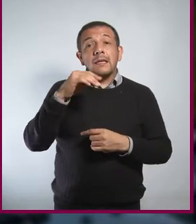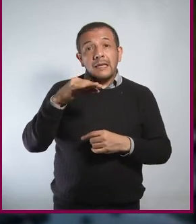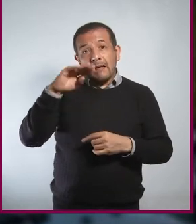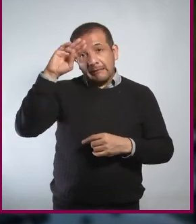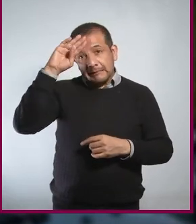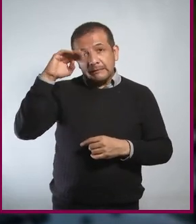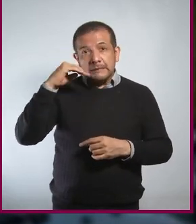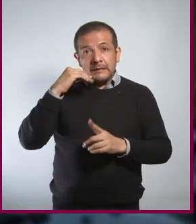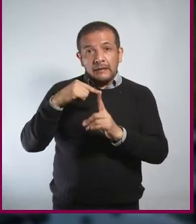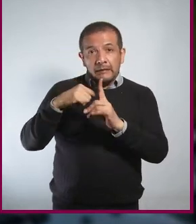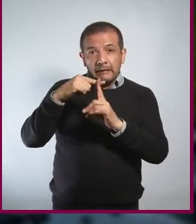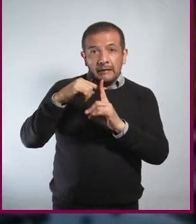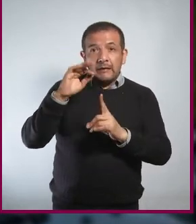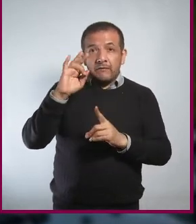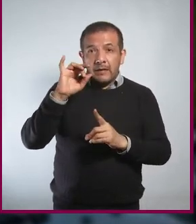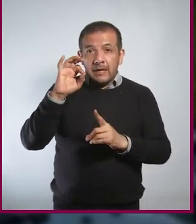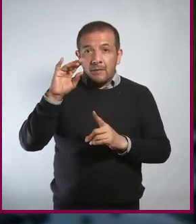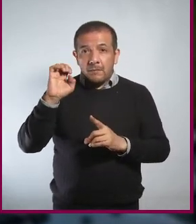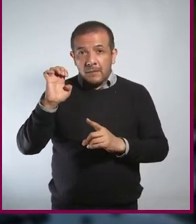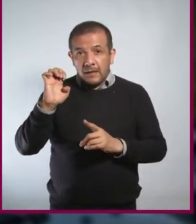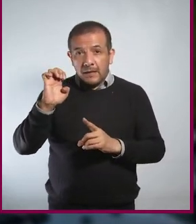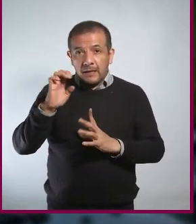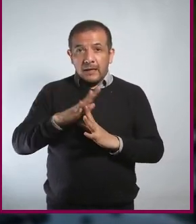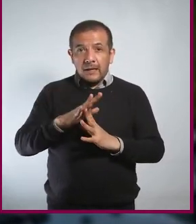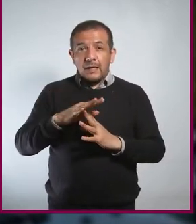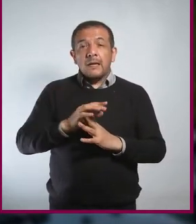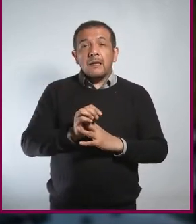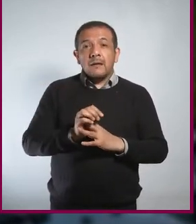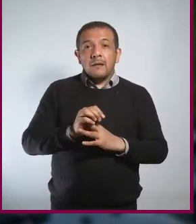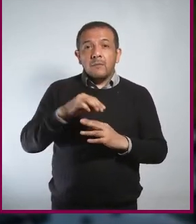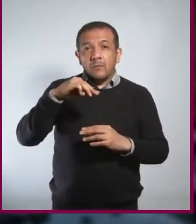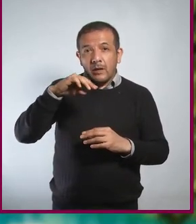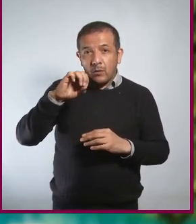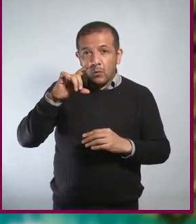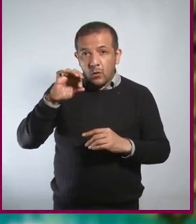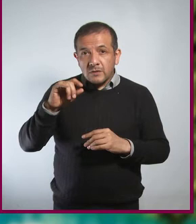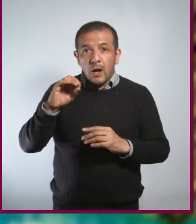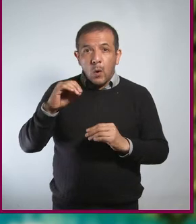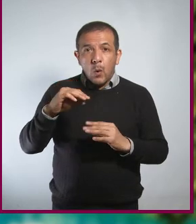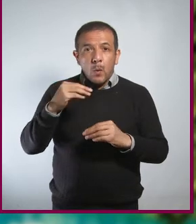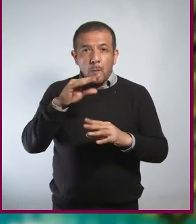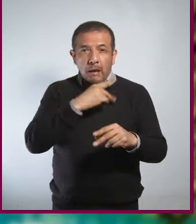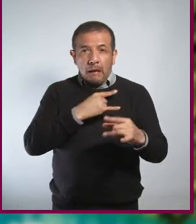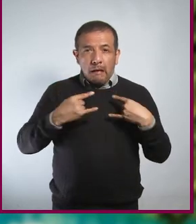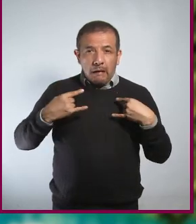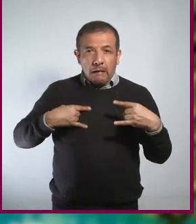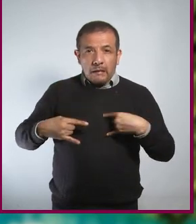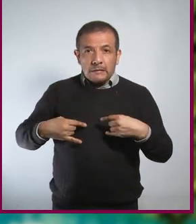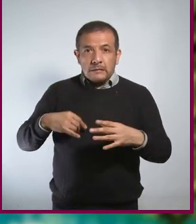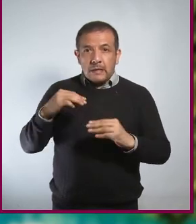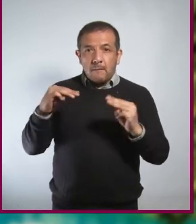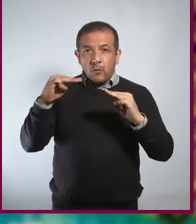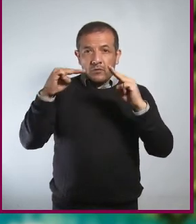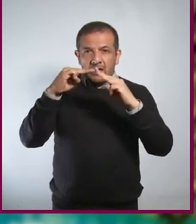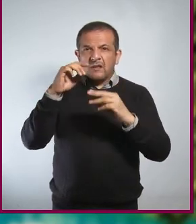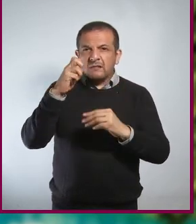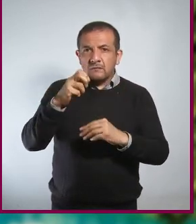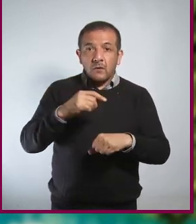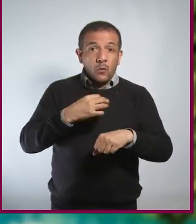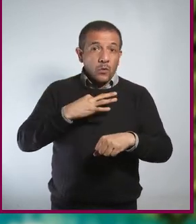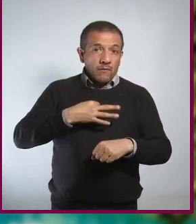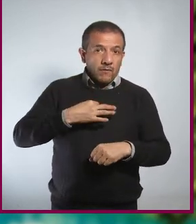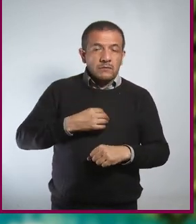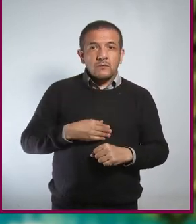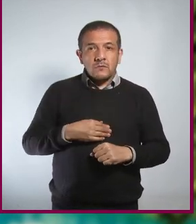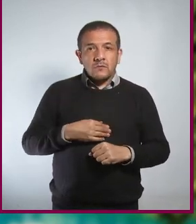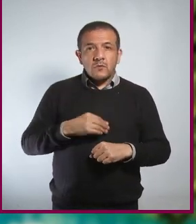fiebre maculosa o manchada de las montañas rocallosas. Se trata de una infección bacteriana,